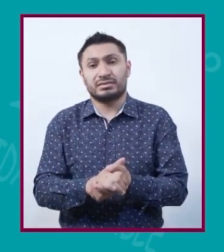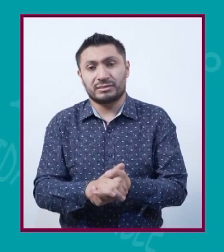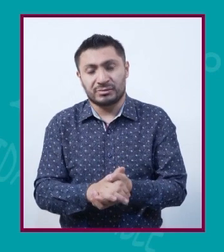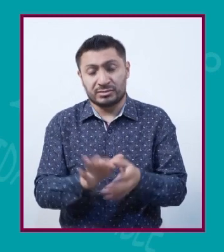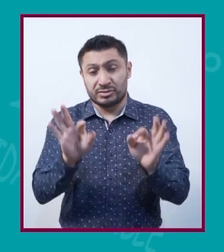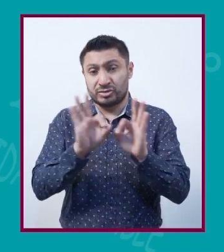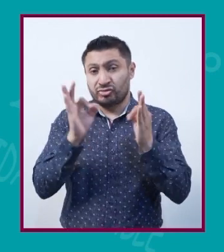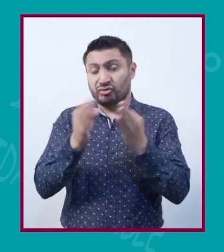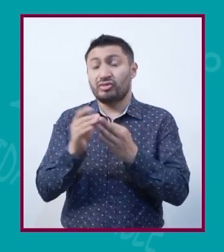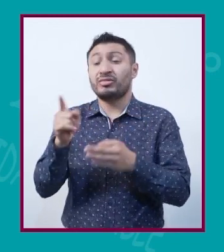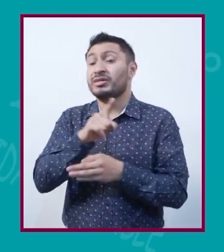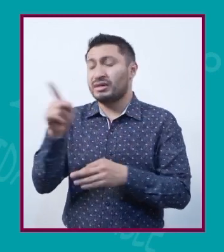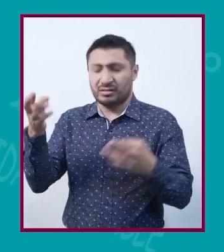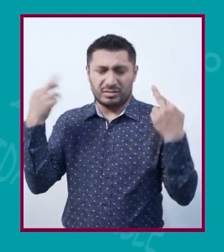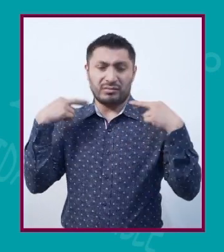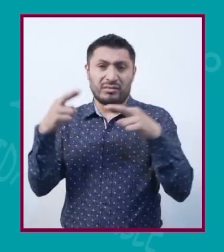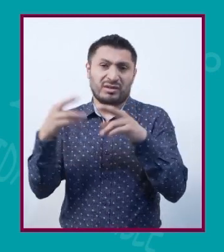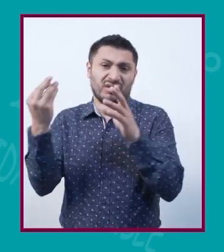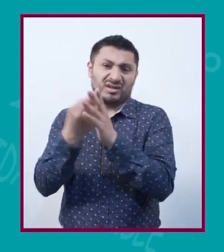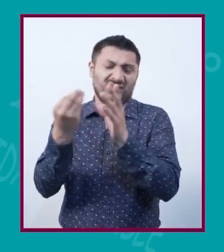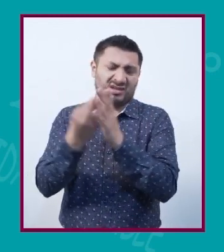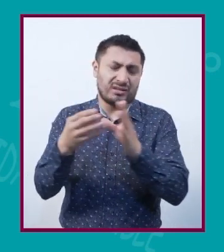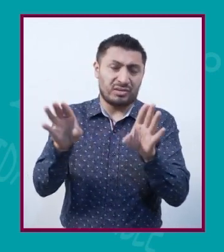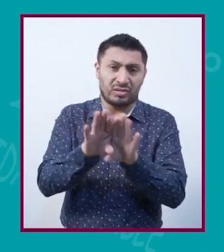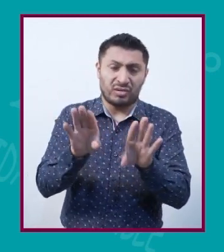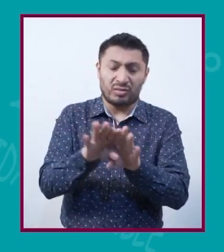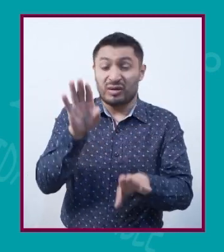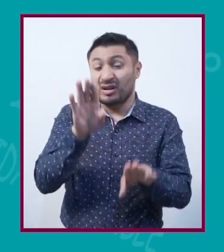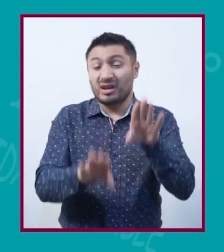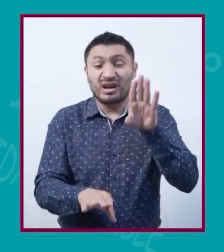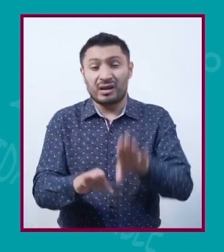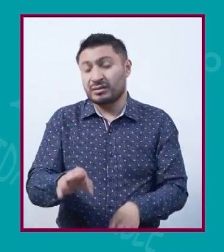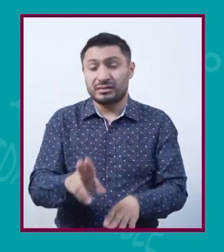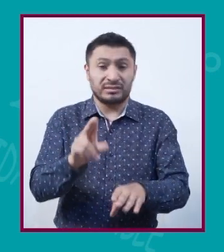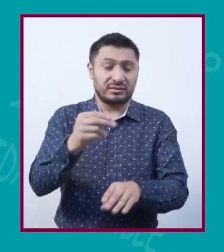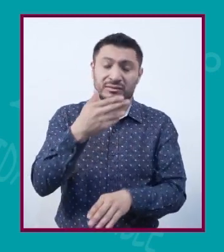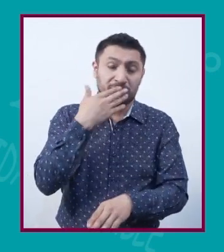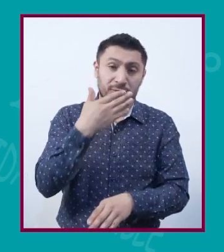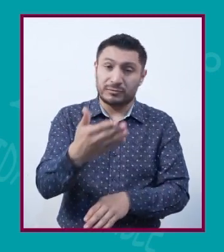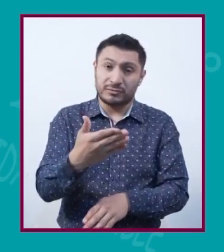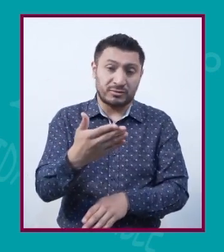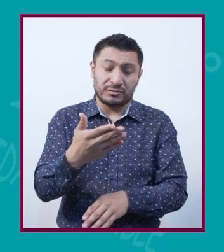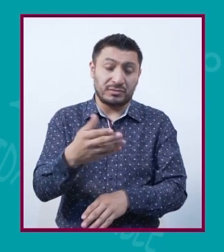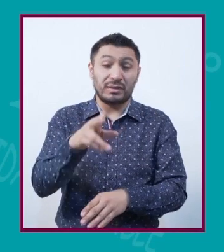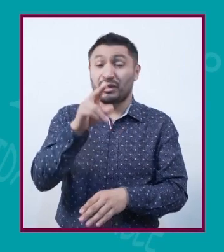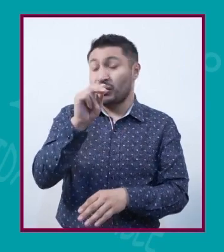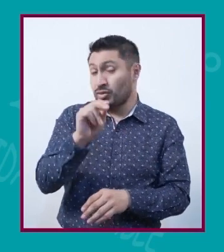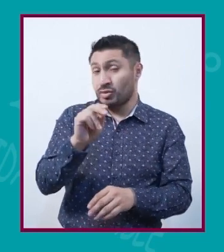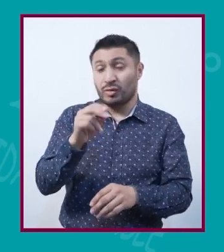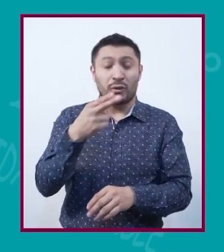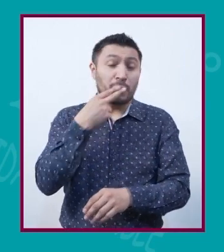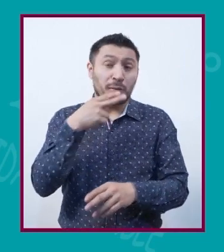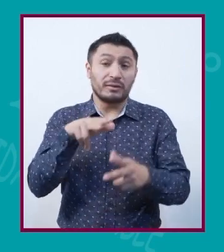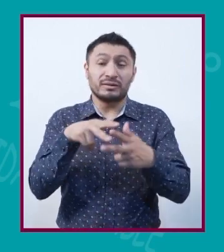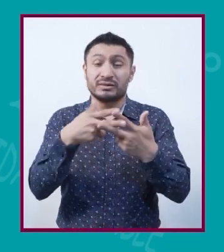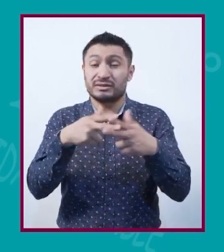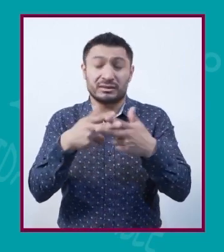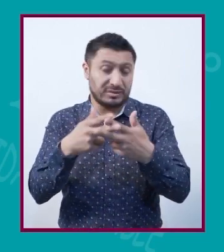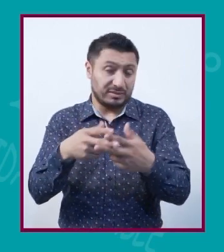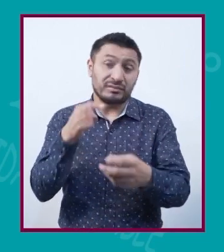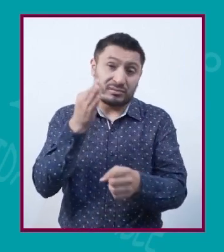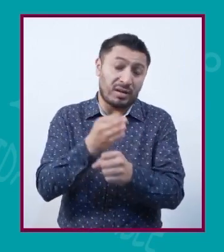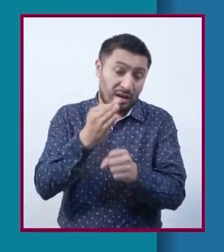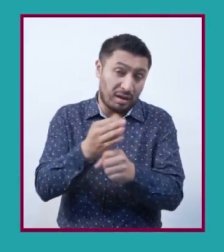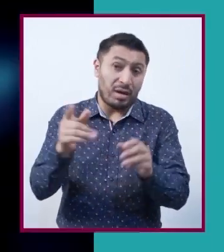la que los maestros dan la clase, que a veces no se apoyan tanto de todas las herramientas que tenemos disponibles ahorita